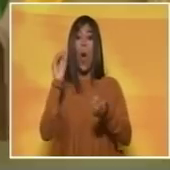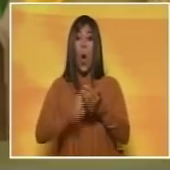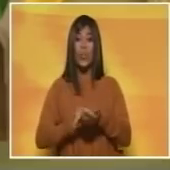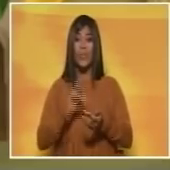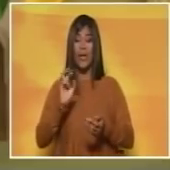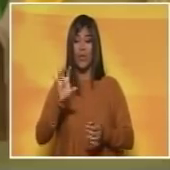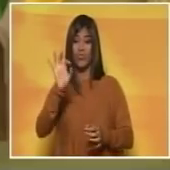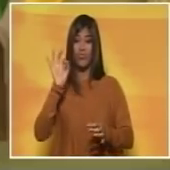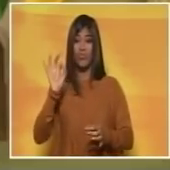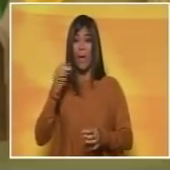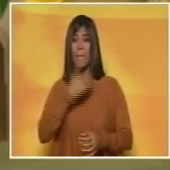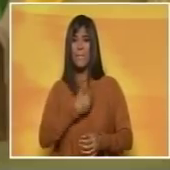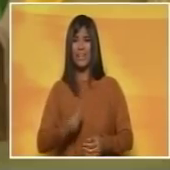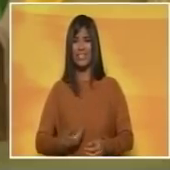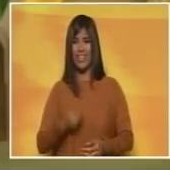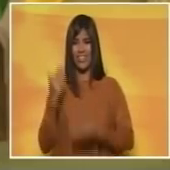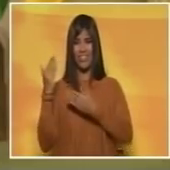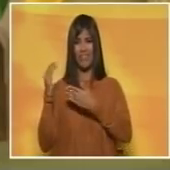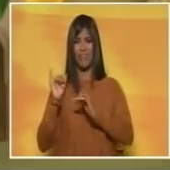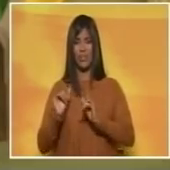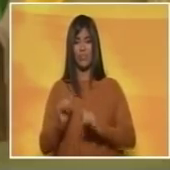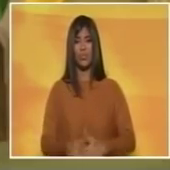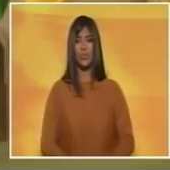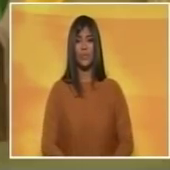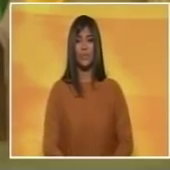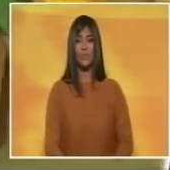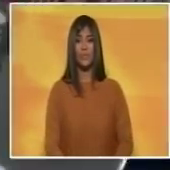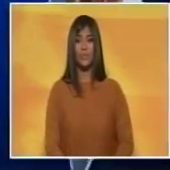nueva candidatura del presidente Evo Morales.